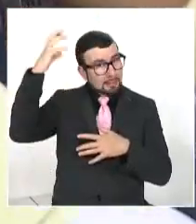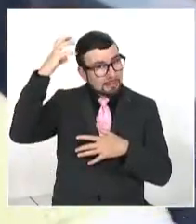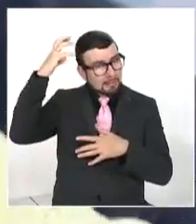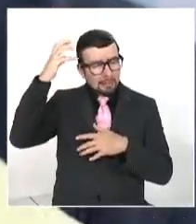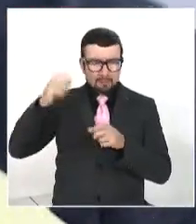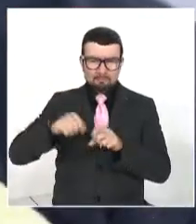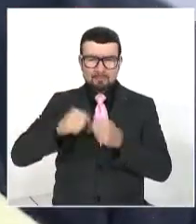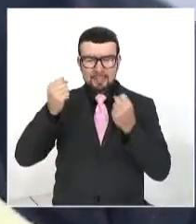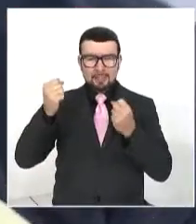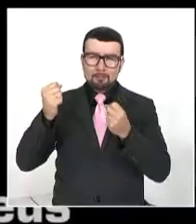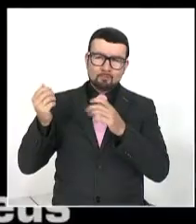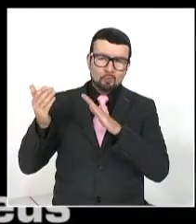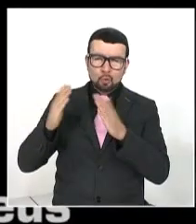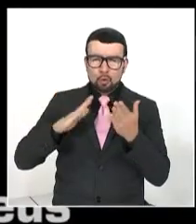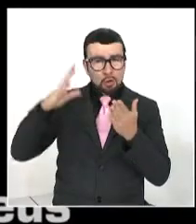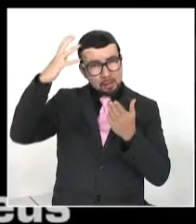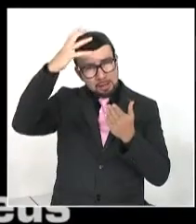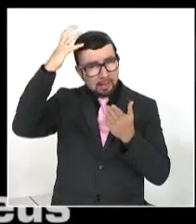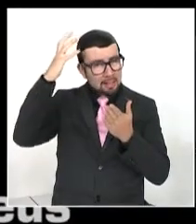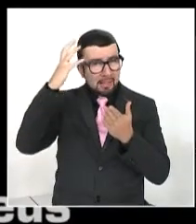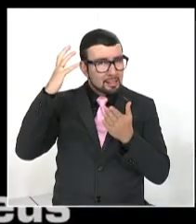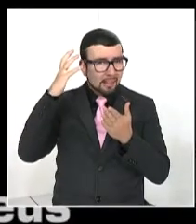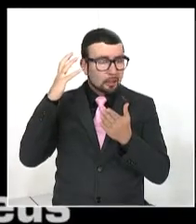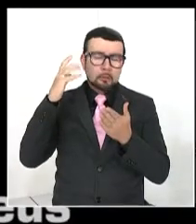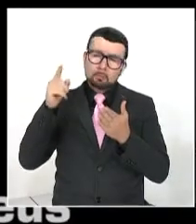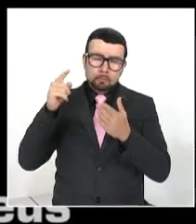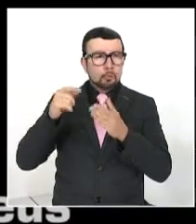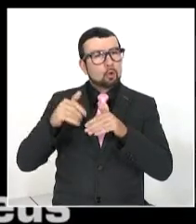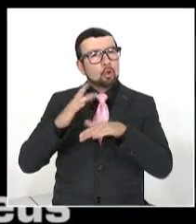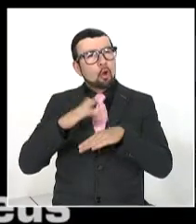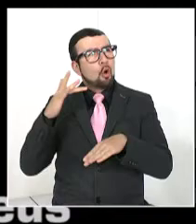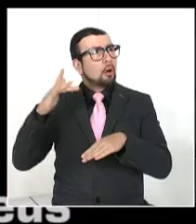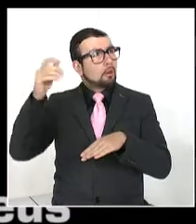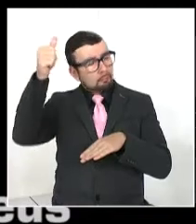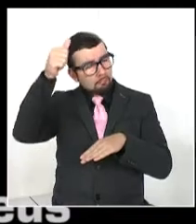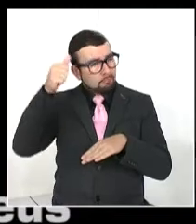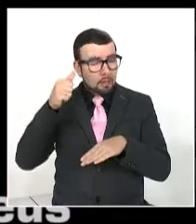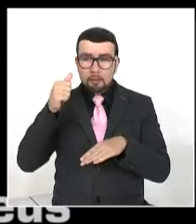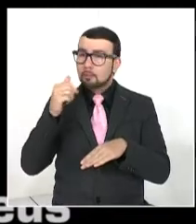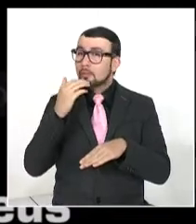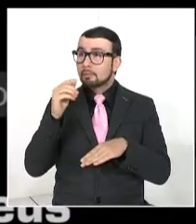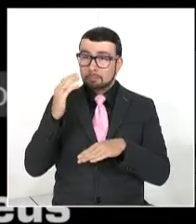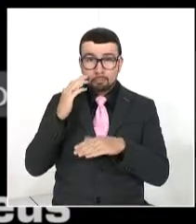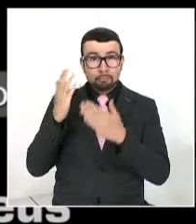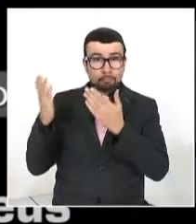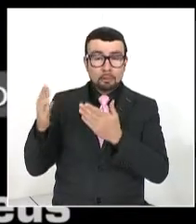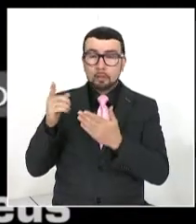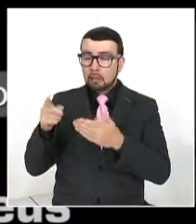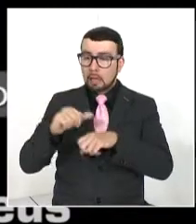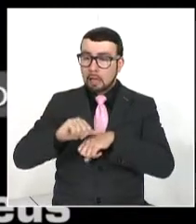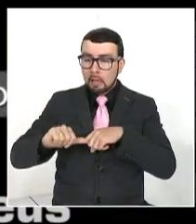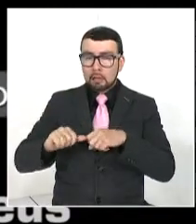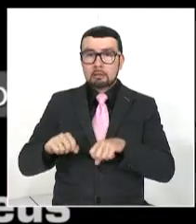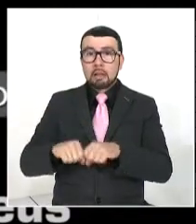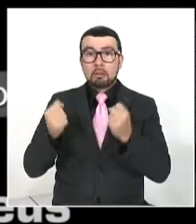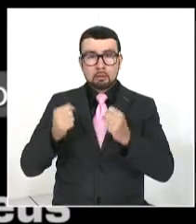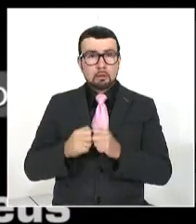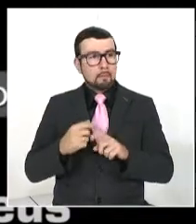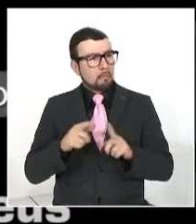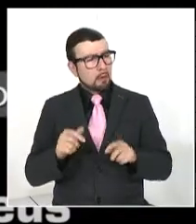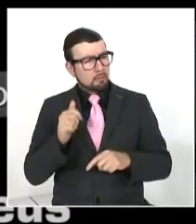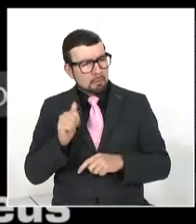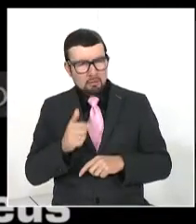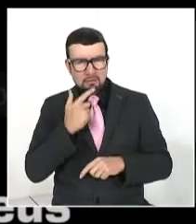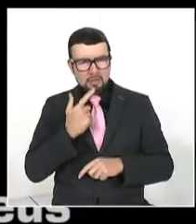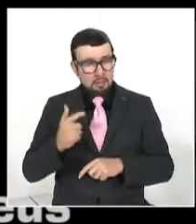había muerto, entonces le tuvieron que abrir todo esto, ya se le dañó ese sistema neurológico y la gente dice, pero si fue en